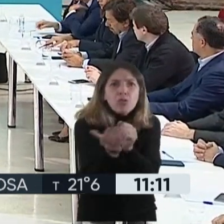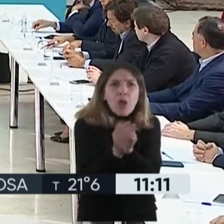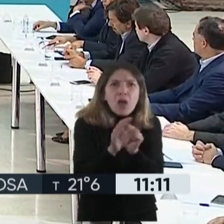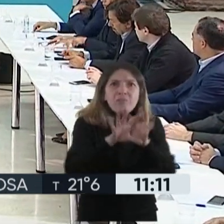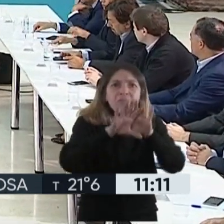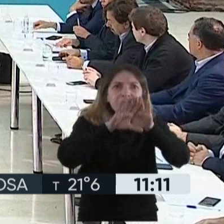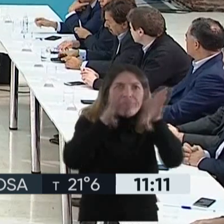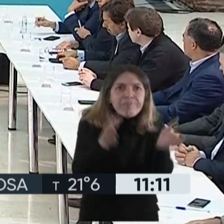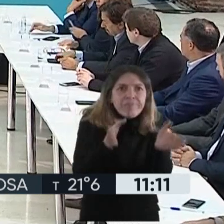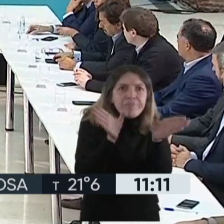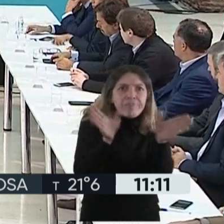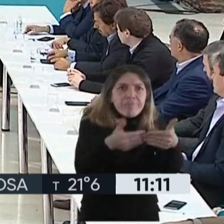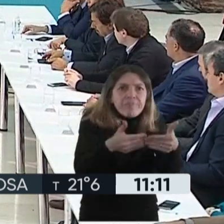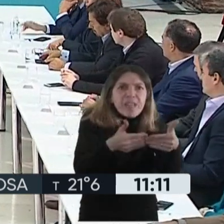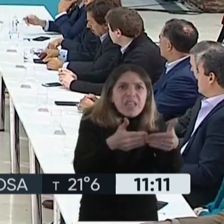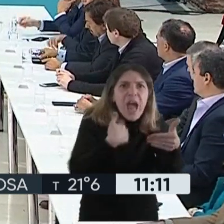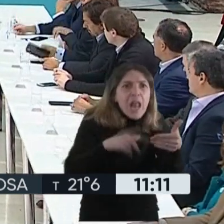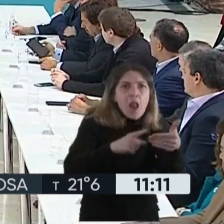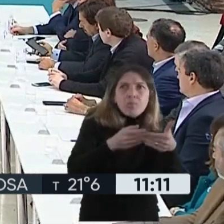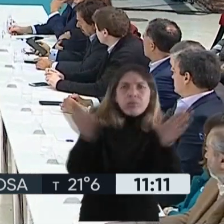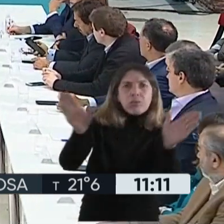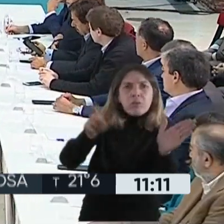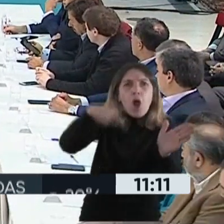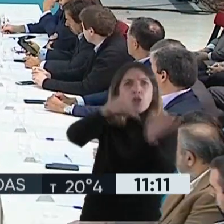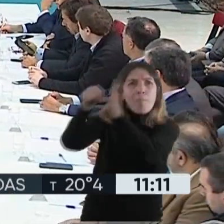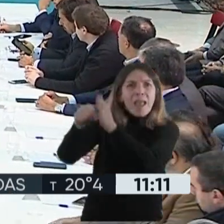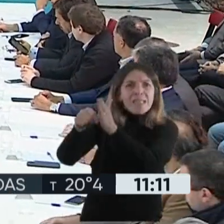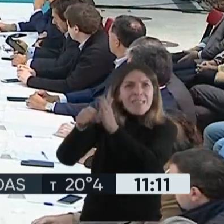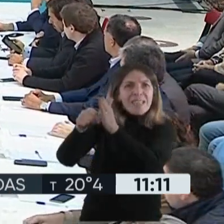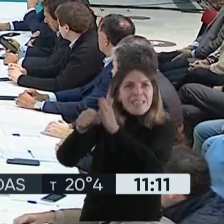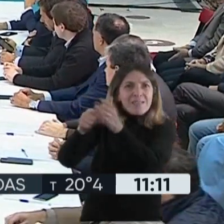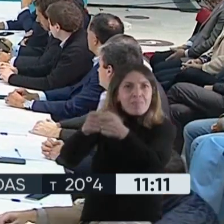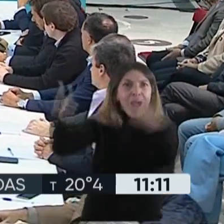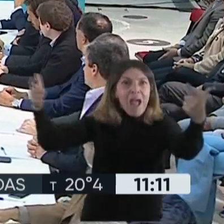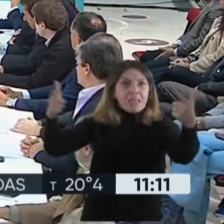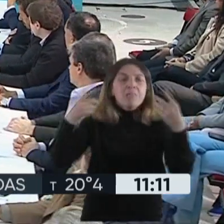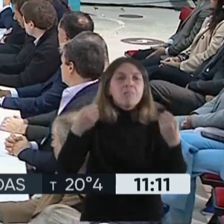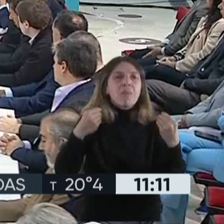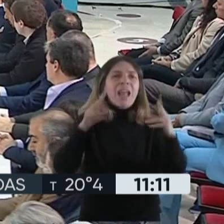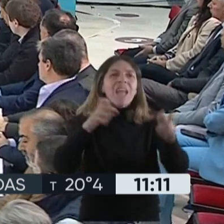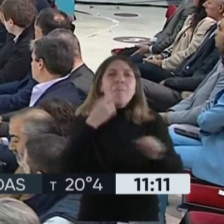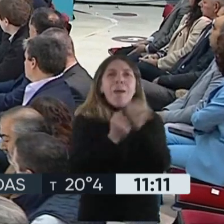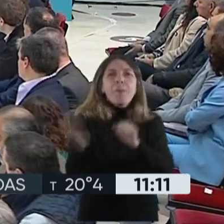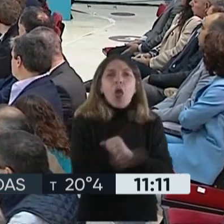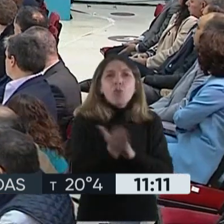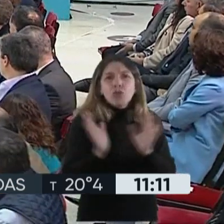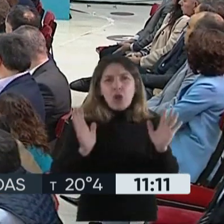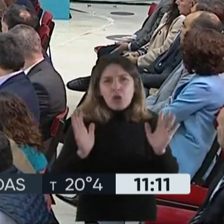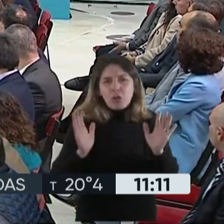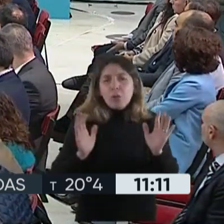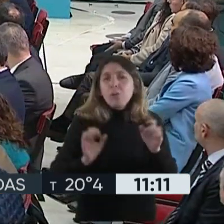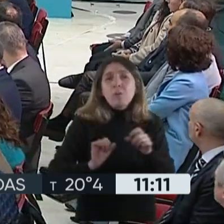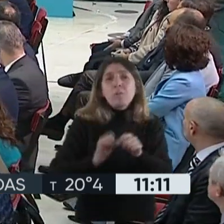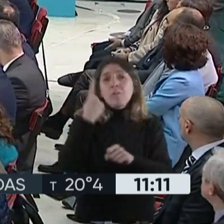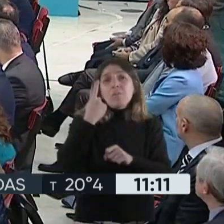aún más en la producción. En términos generales, sobre la línea base de